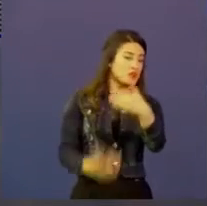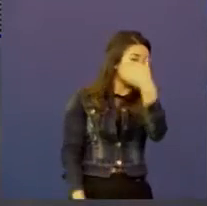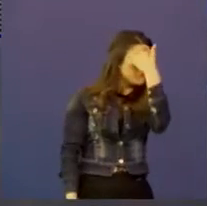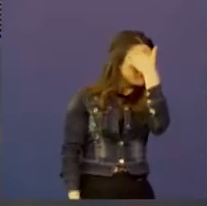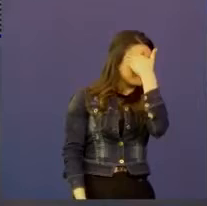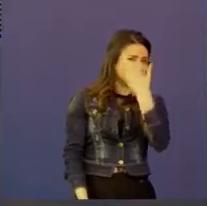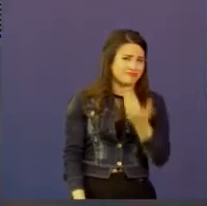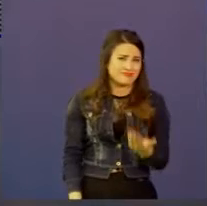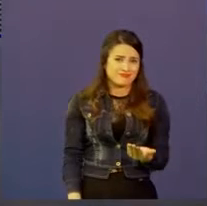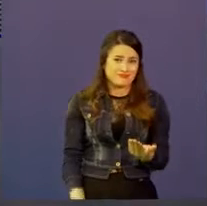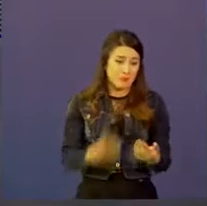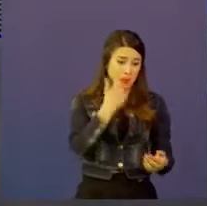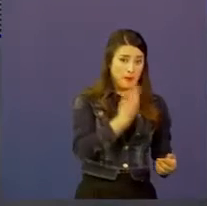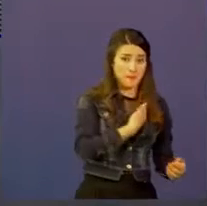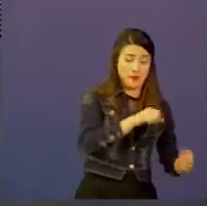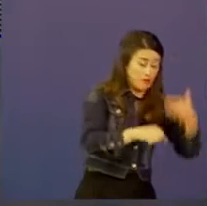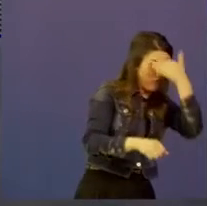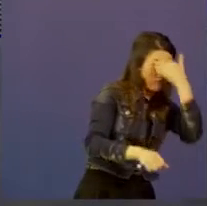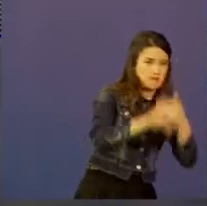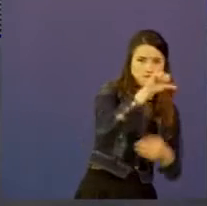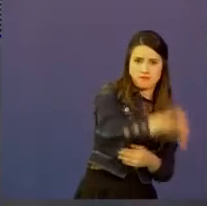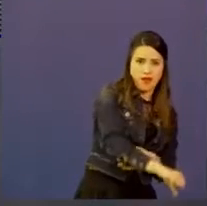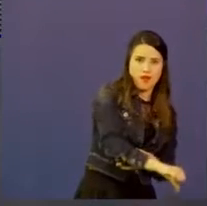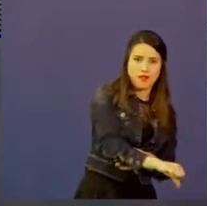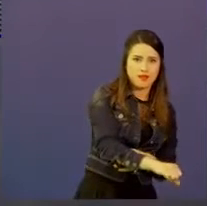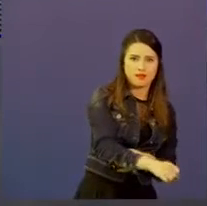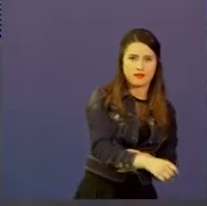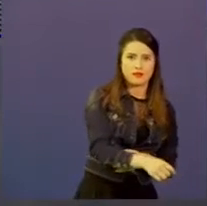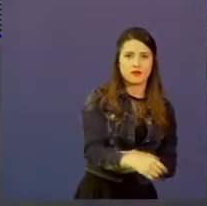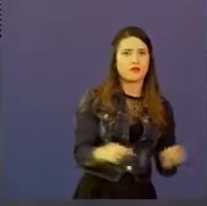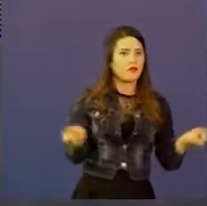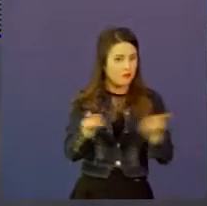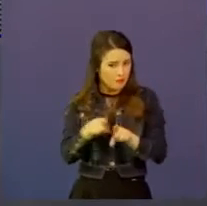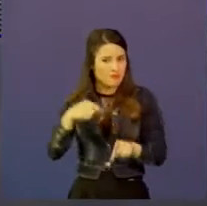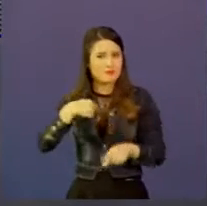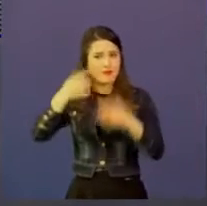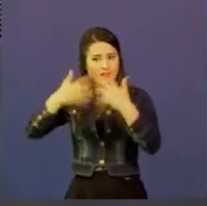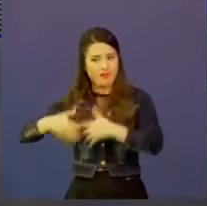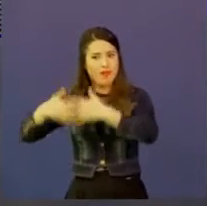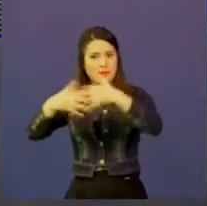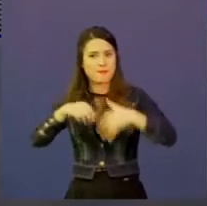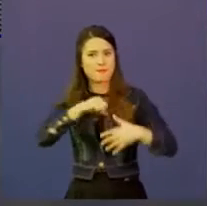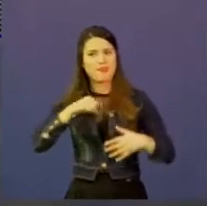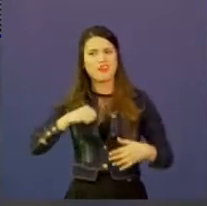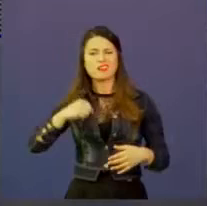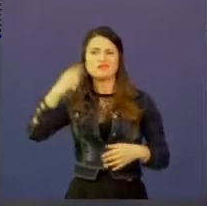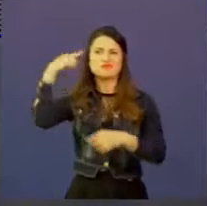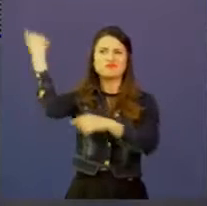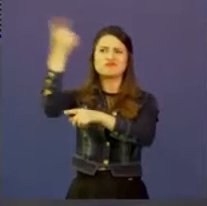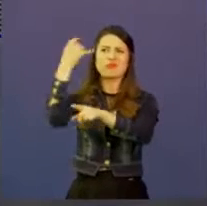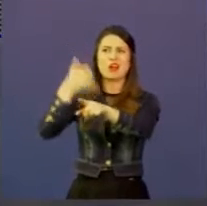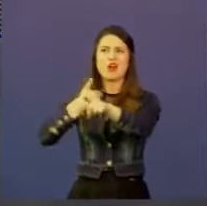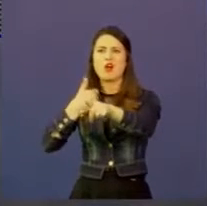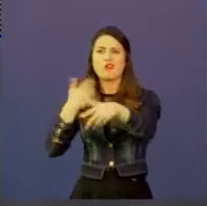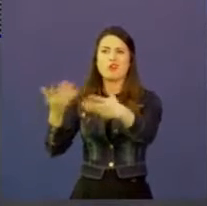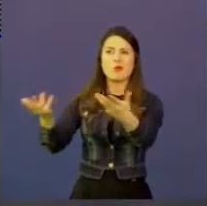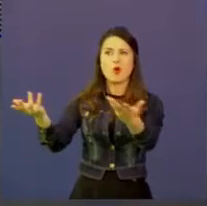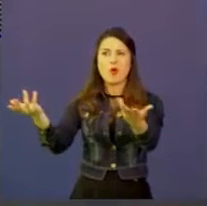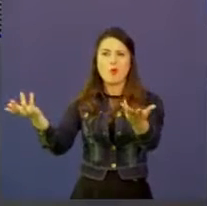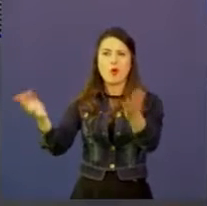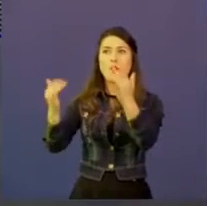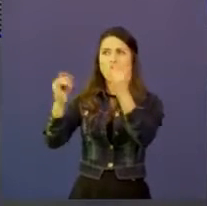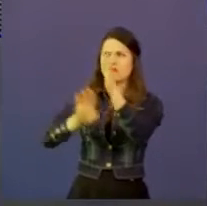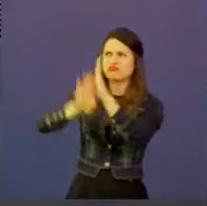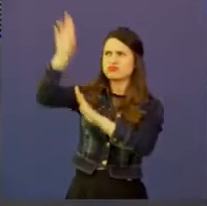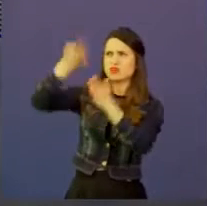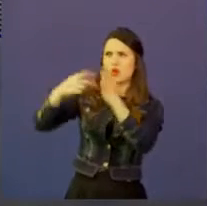la trascendencia de lo que es estar en la era digital, estamos realmente perdidos. Y nosotros como individuos y